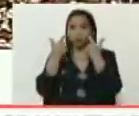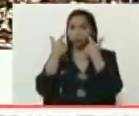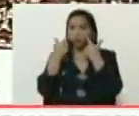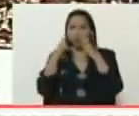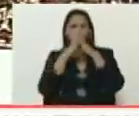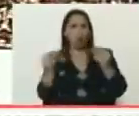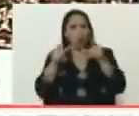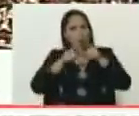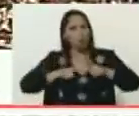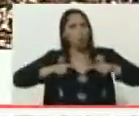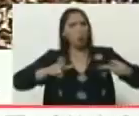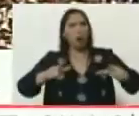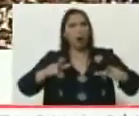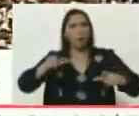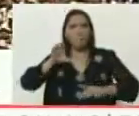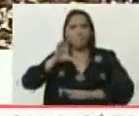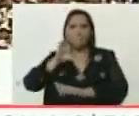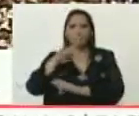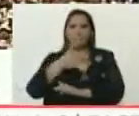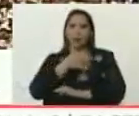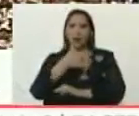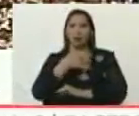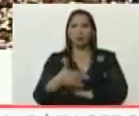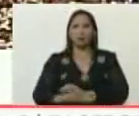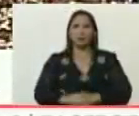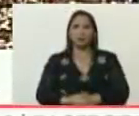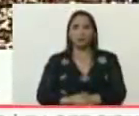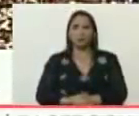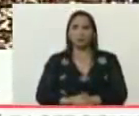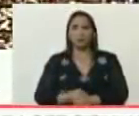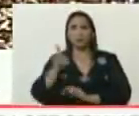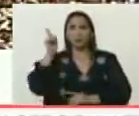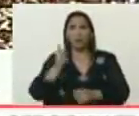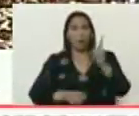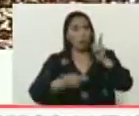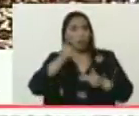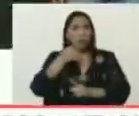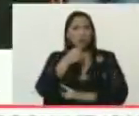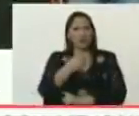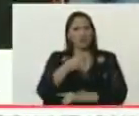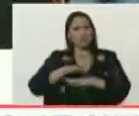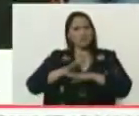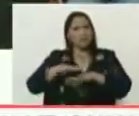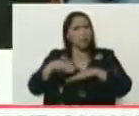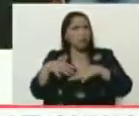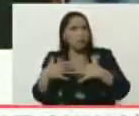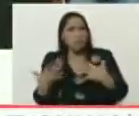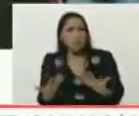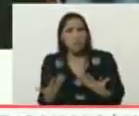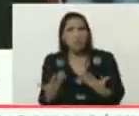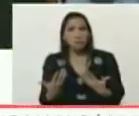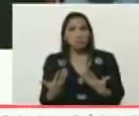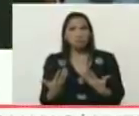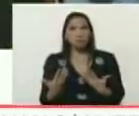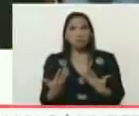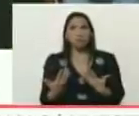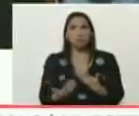los rincones de la patria. Y algunos dirán, ¿por qué? ¿Por